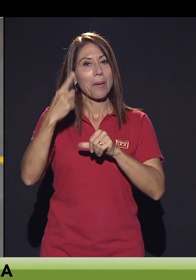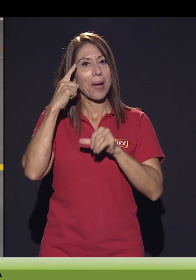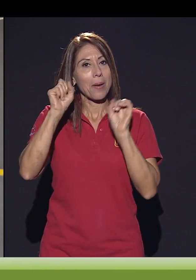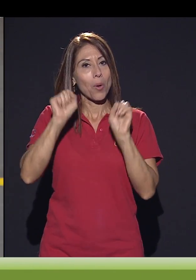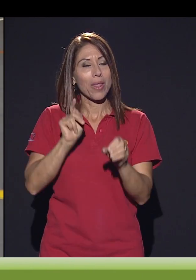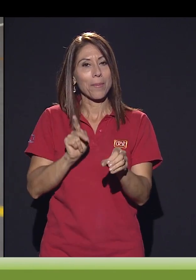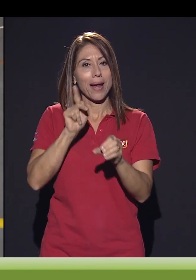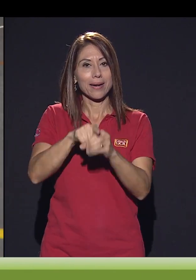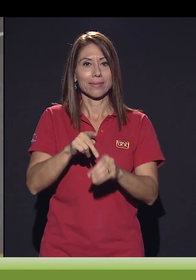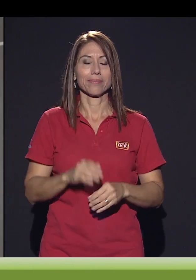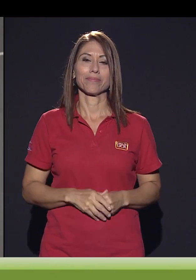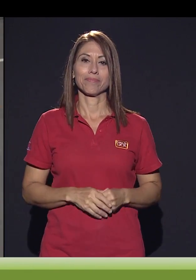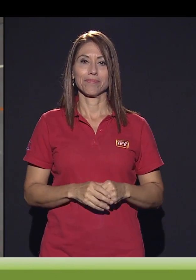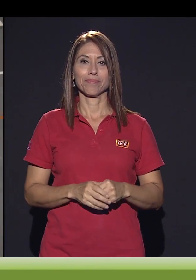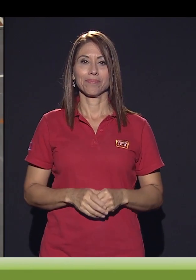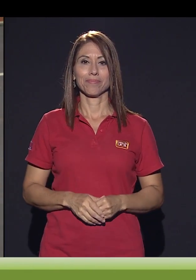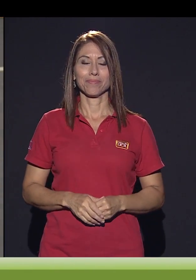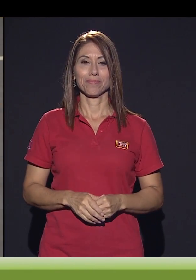poder participar.